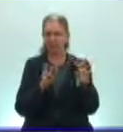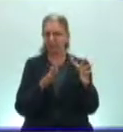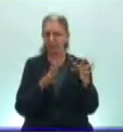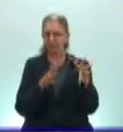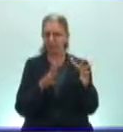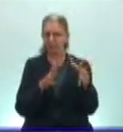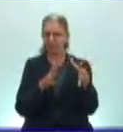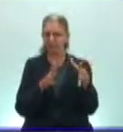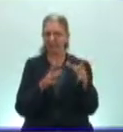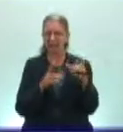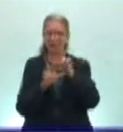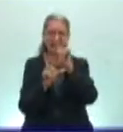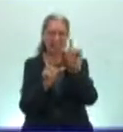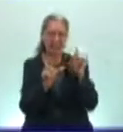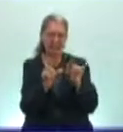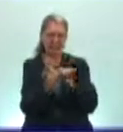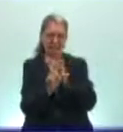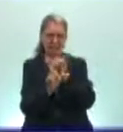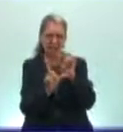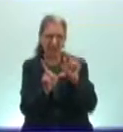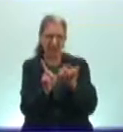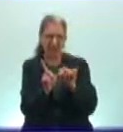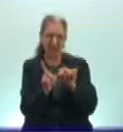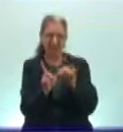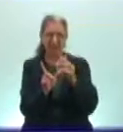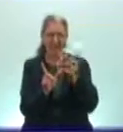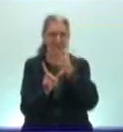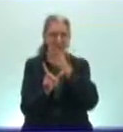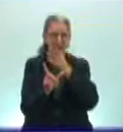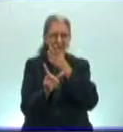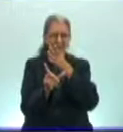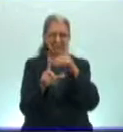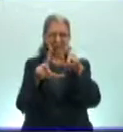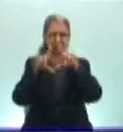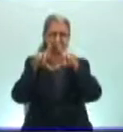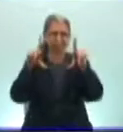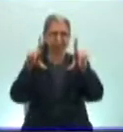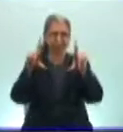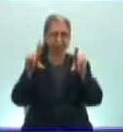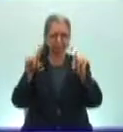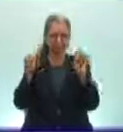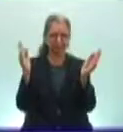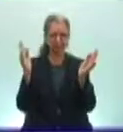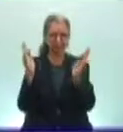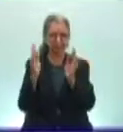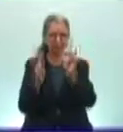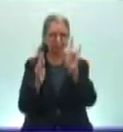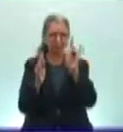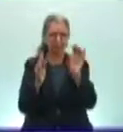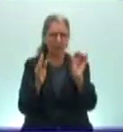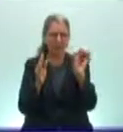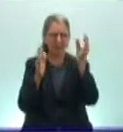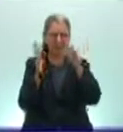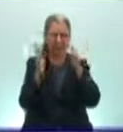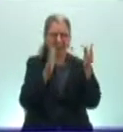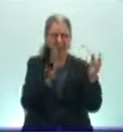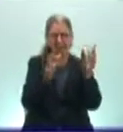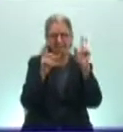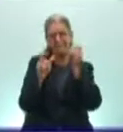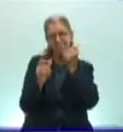de un círculo es similar al área de un cuadrado cuyo lado sea una novena parte más chico que el diámetro del